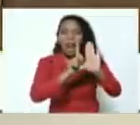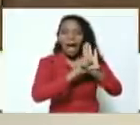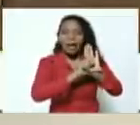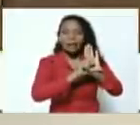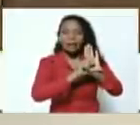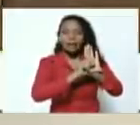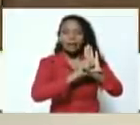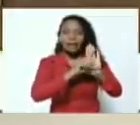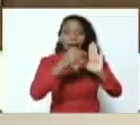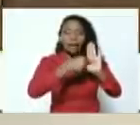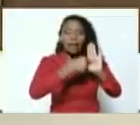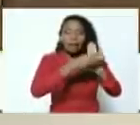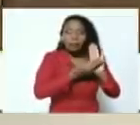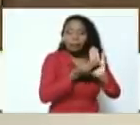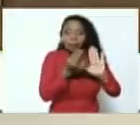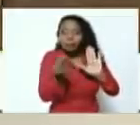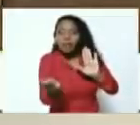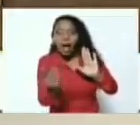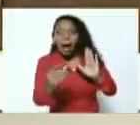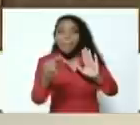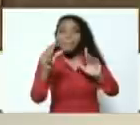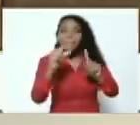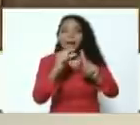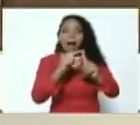que garantizan en la letra